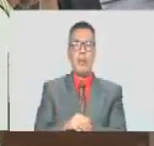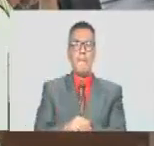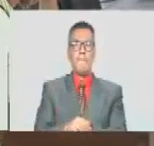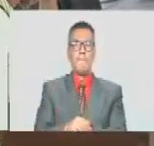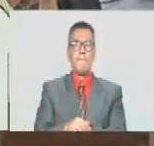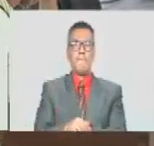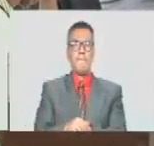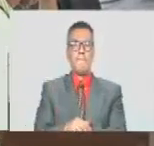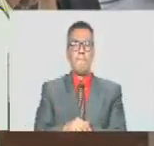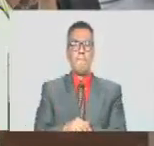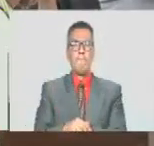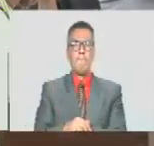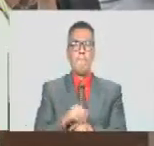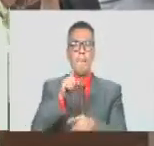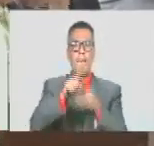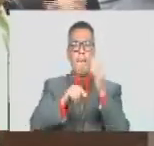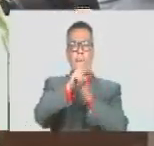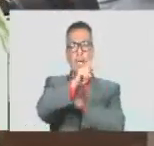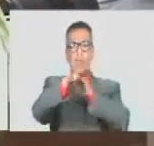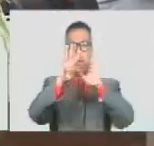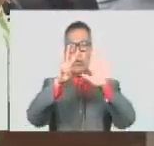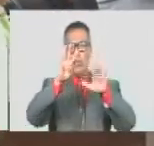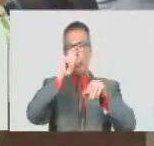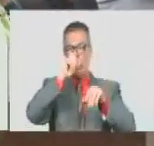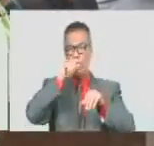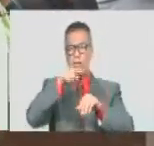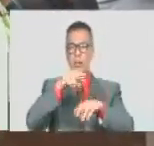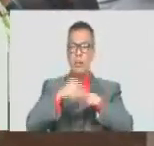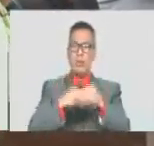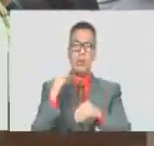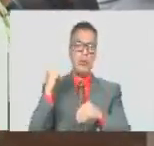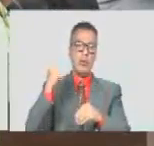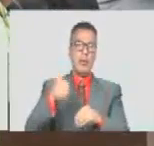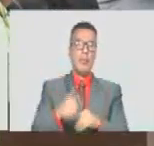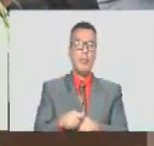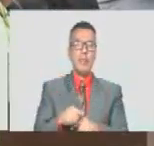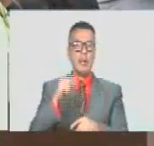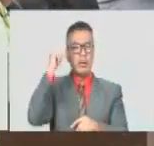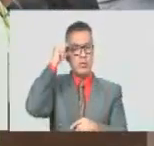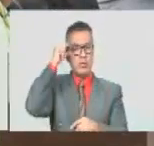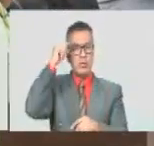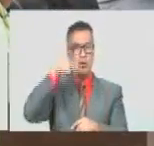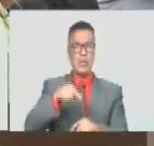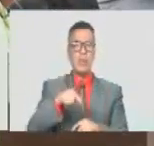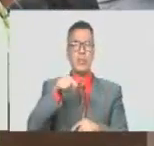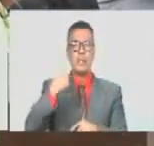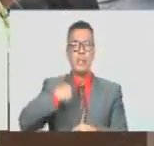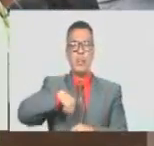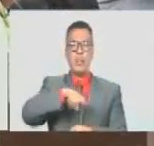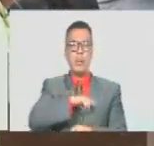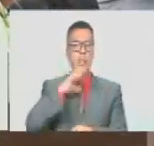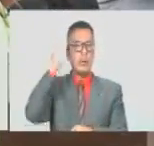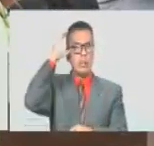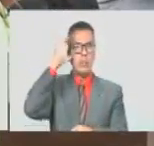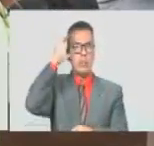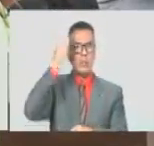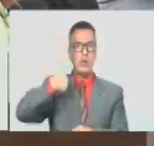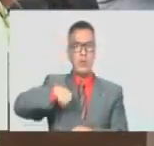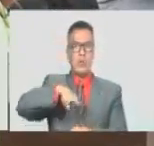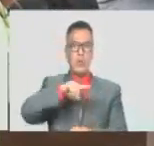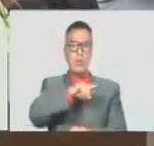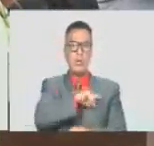que 29 años han pasado y debemos tener esa fecha en nuestra conciencia, en